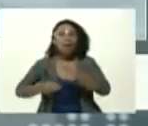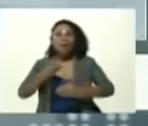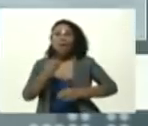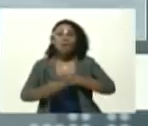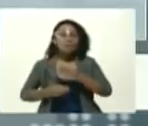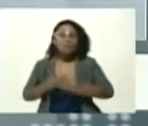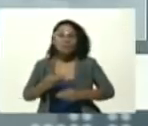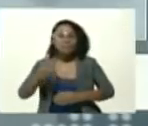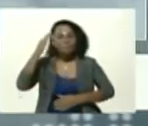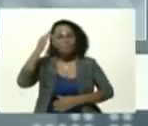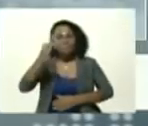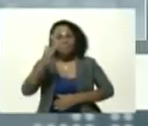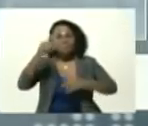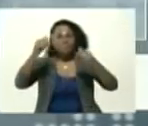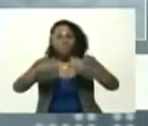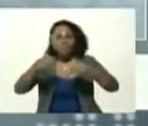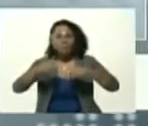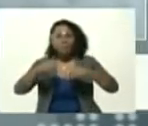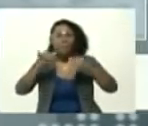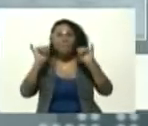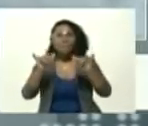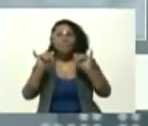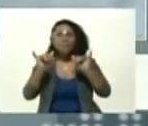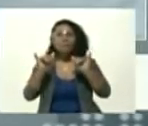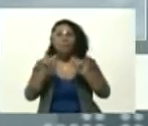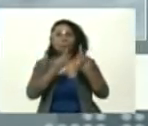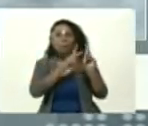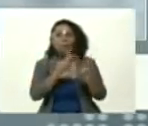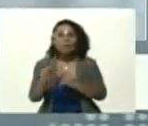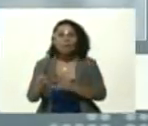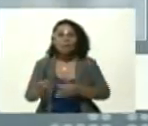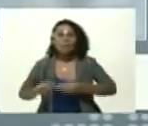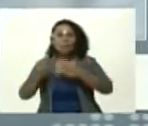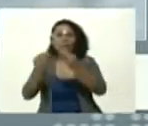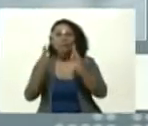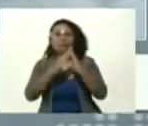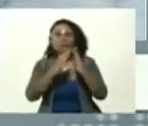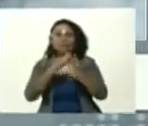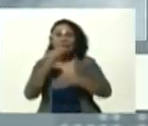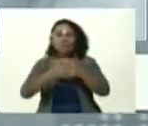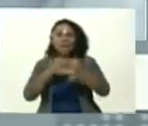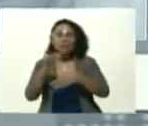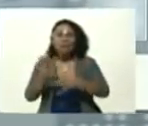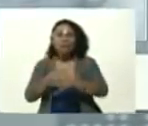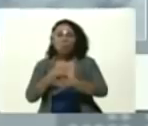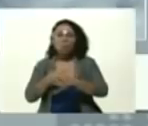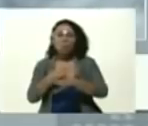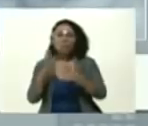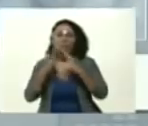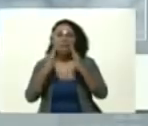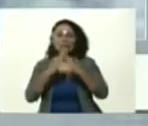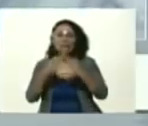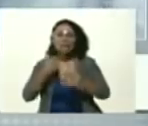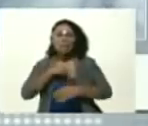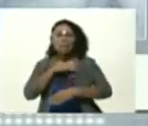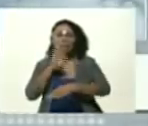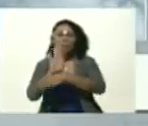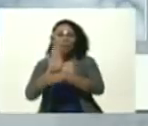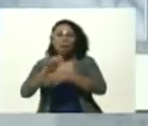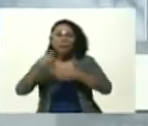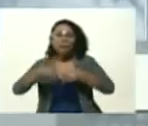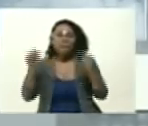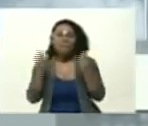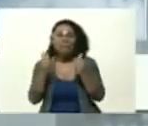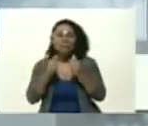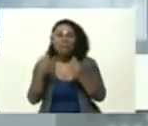comandante presidente, que hoy mismo parte de la programación de entrega de vivienda se efectuó el jueves de vivienda con nuestro protector acá en Mérida,